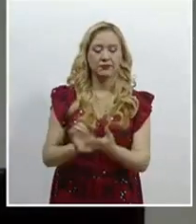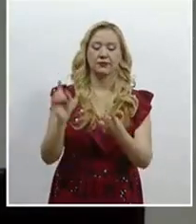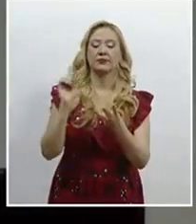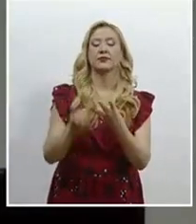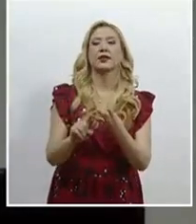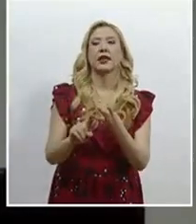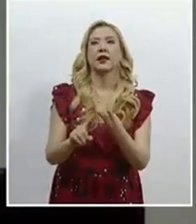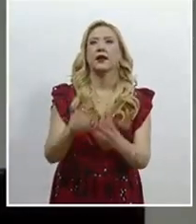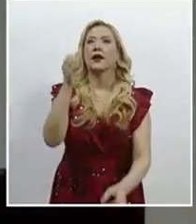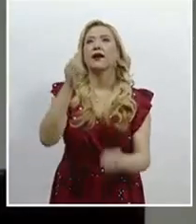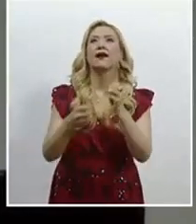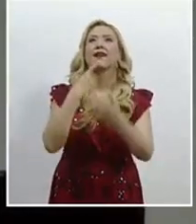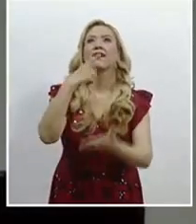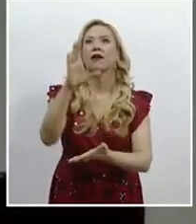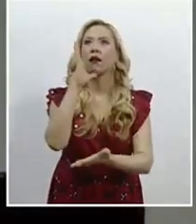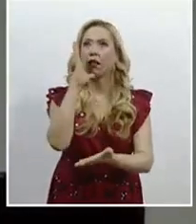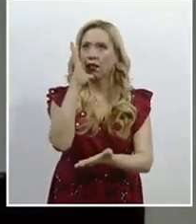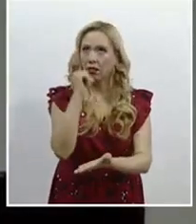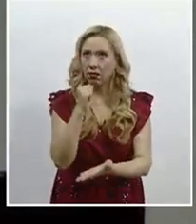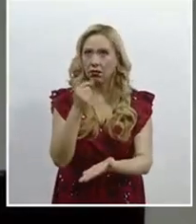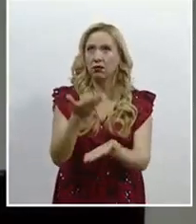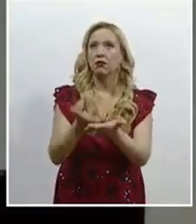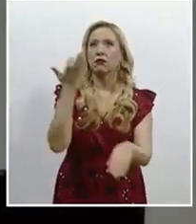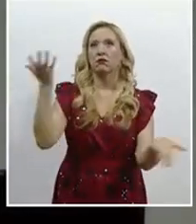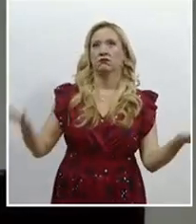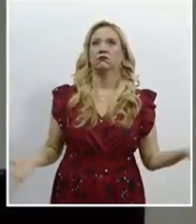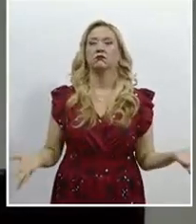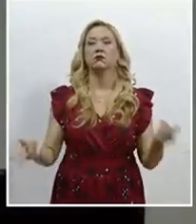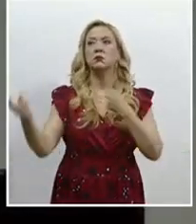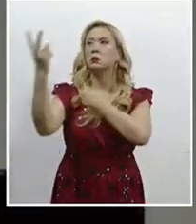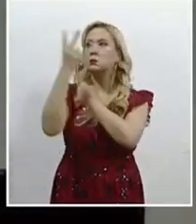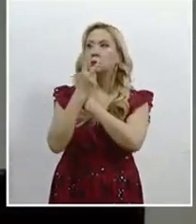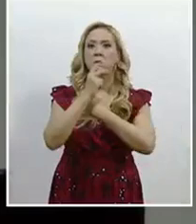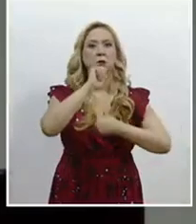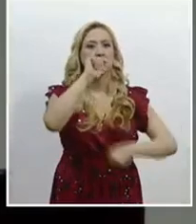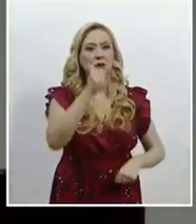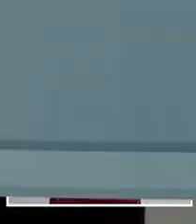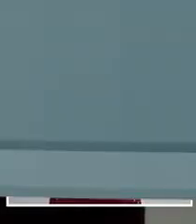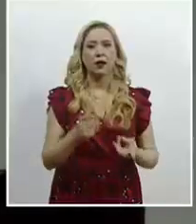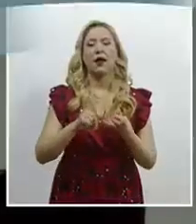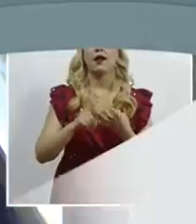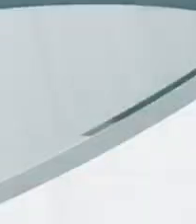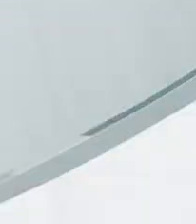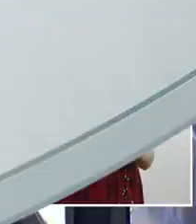el acceso a la justicia, la seguridad pública o el derecho a la libre expresión.